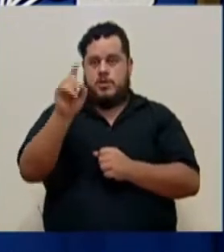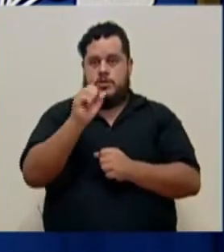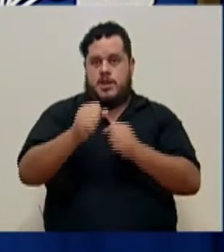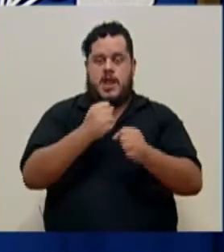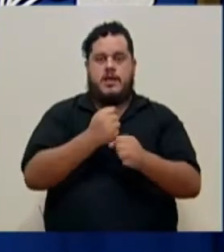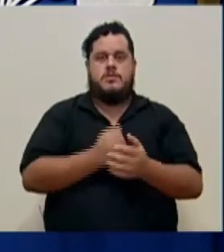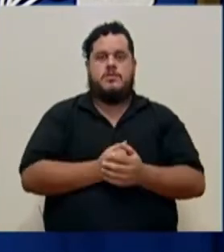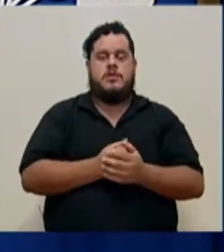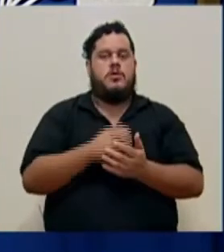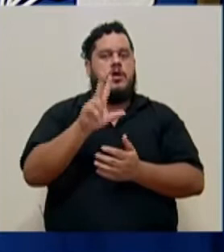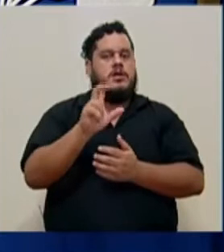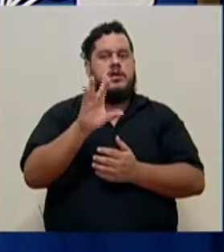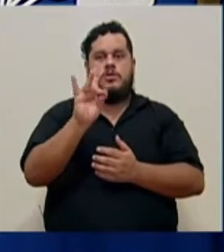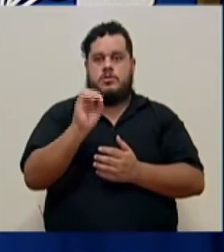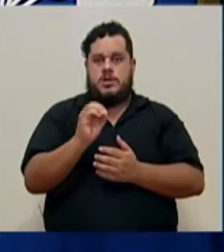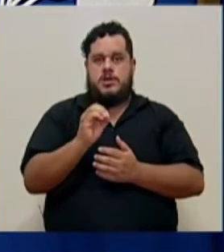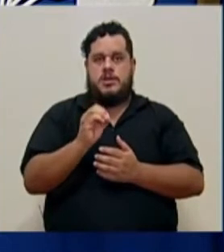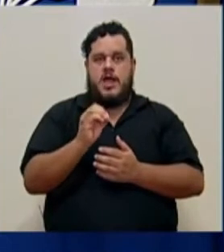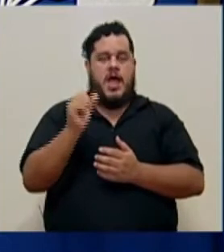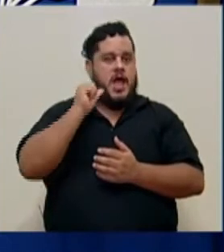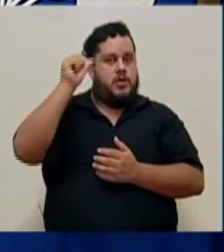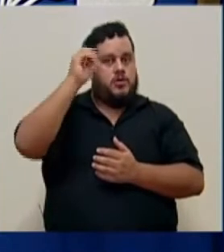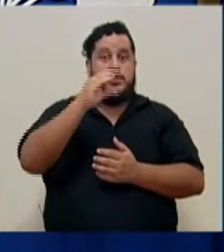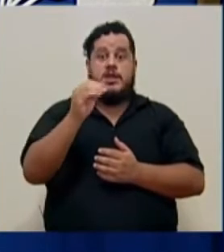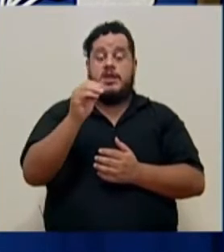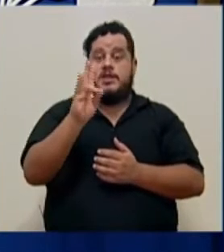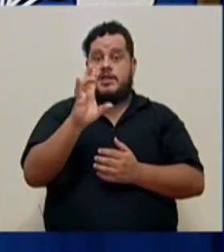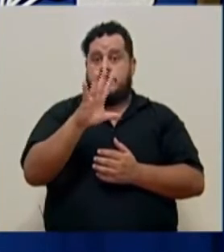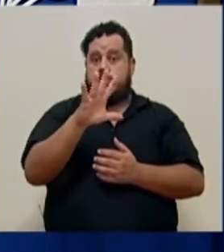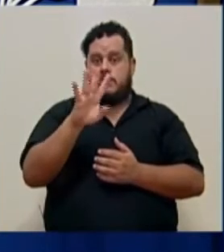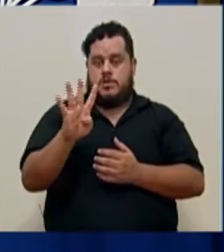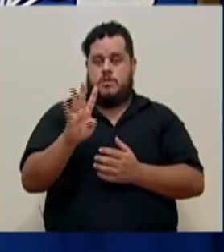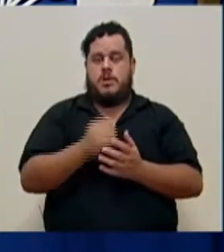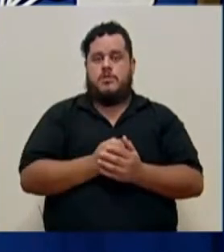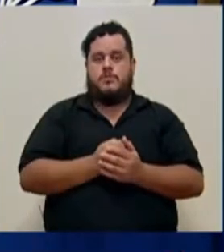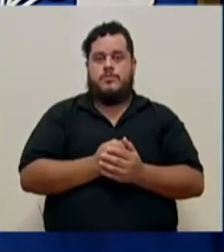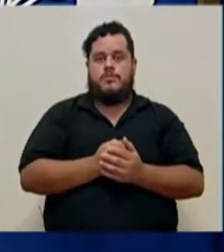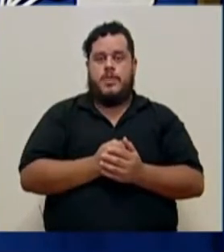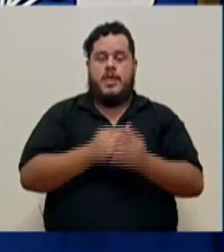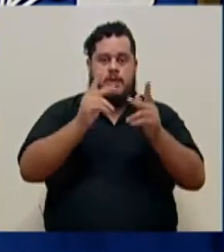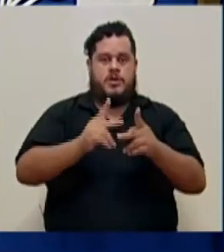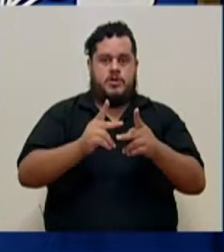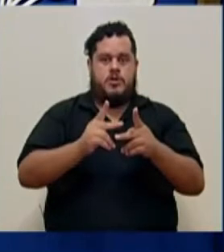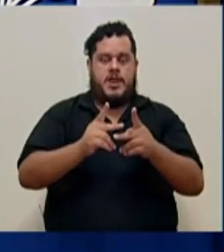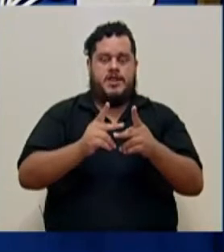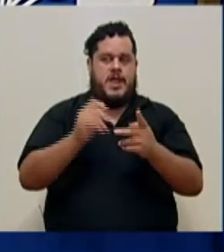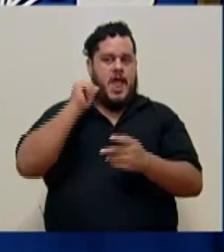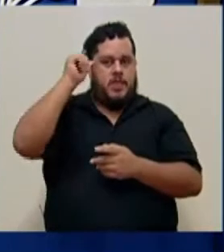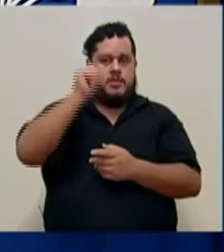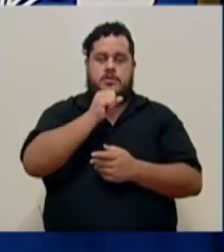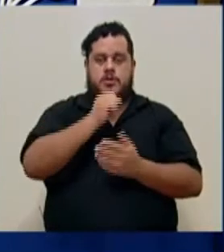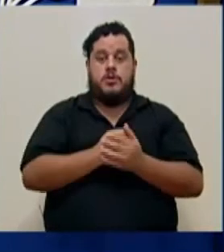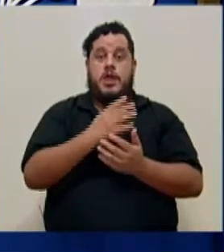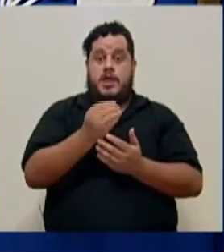años. Son 380 adultos y 754 personas mayores.